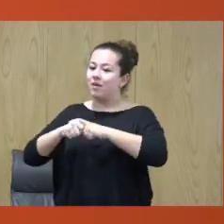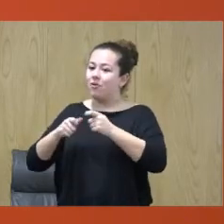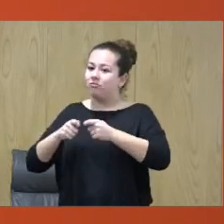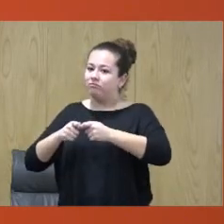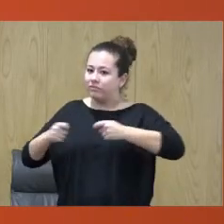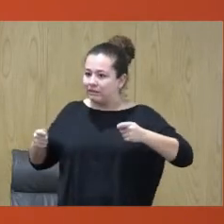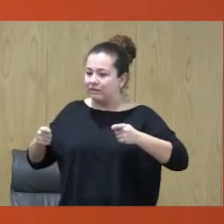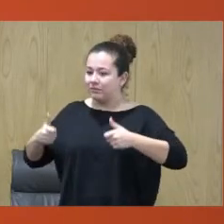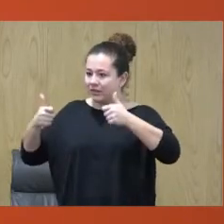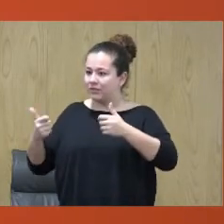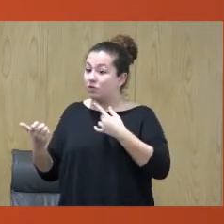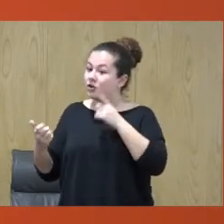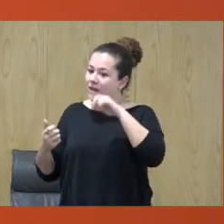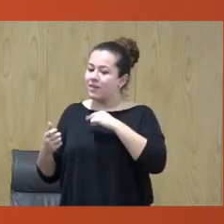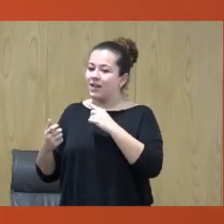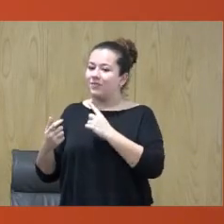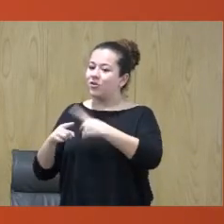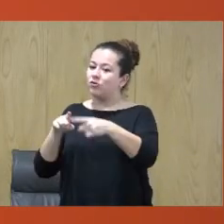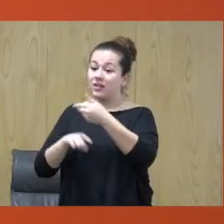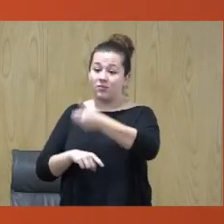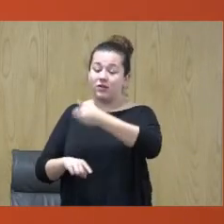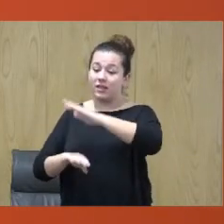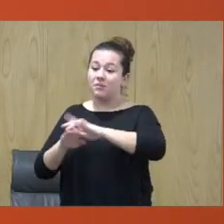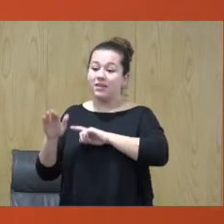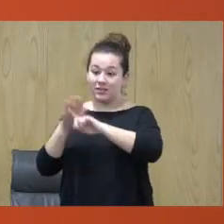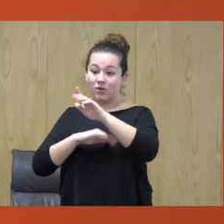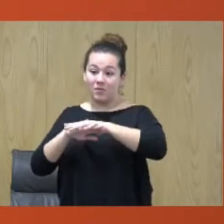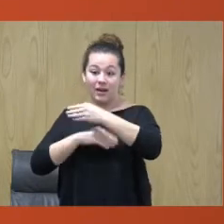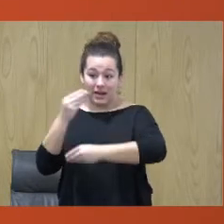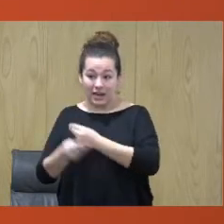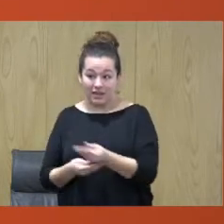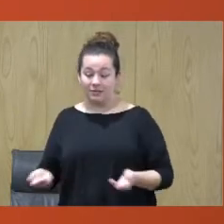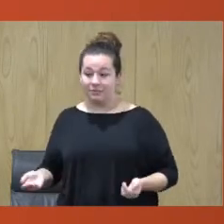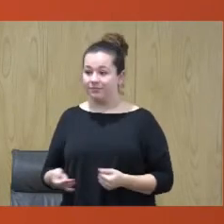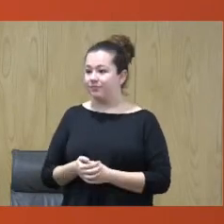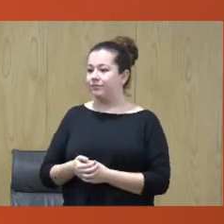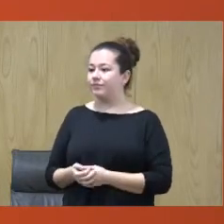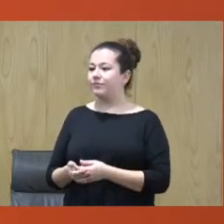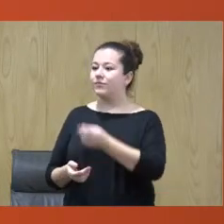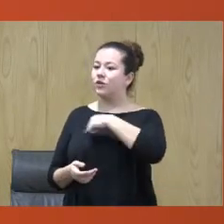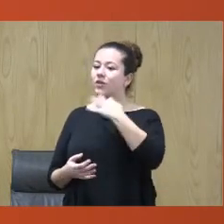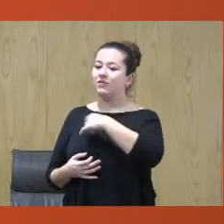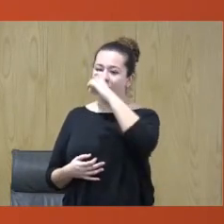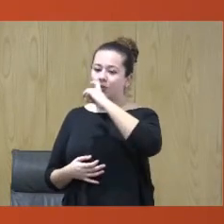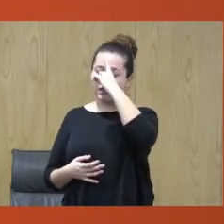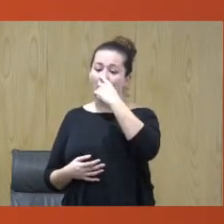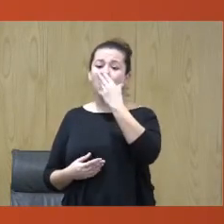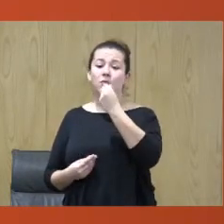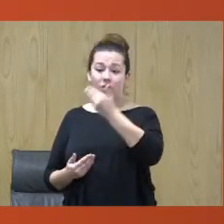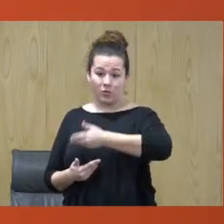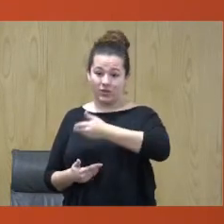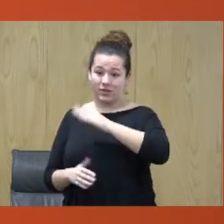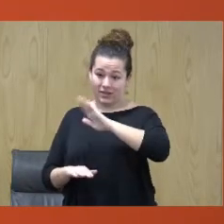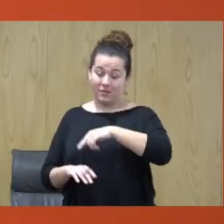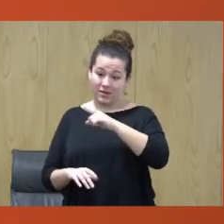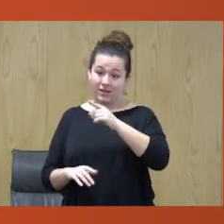son importantes, ¿no?, de desarrollo para realizar. Recordemos, y muy importante también, agradecer